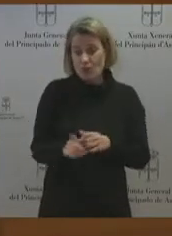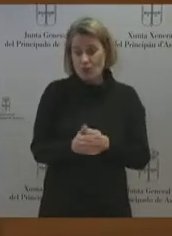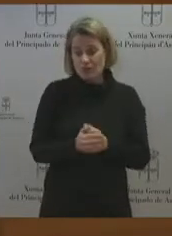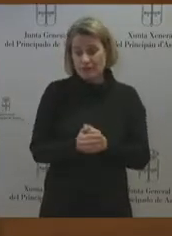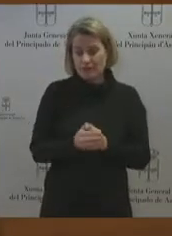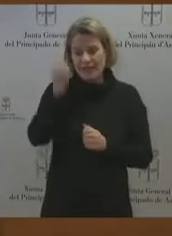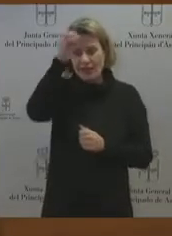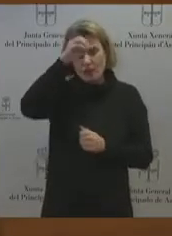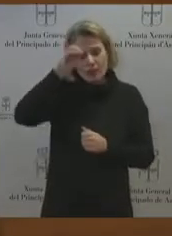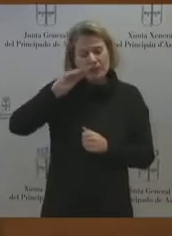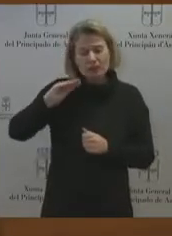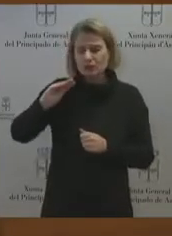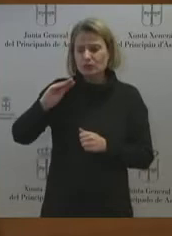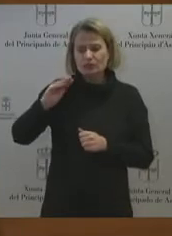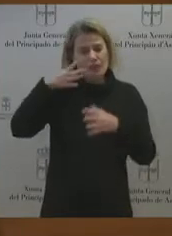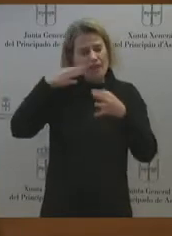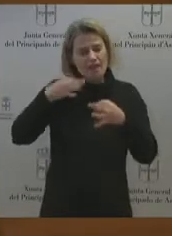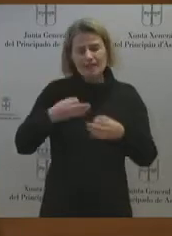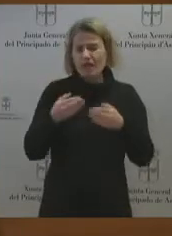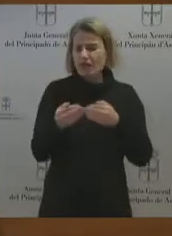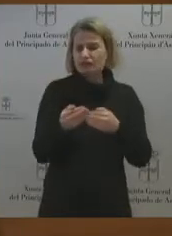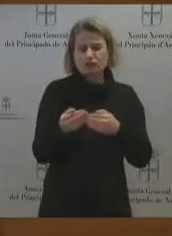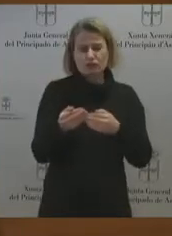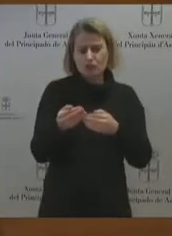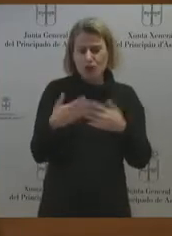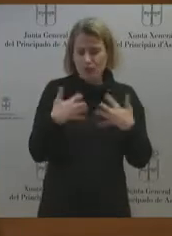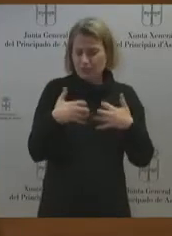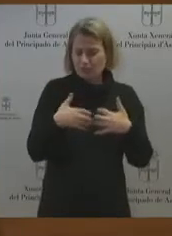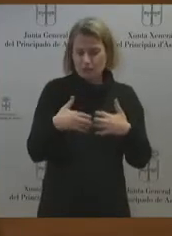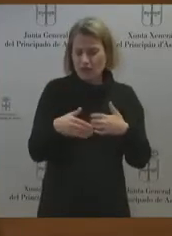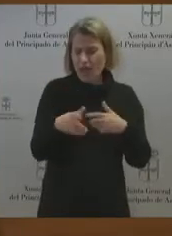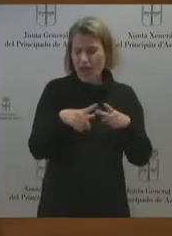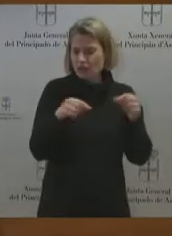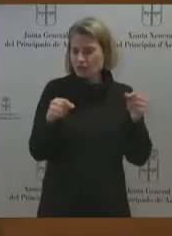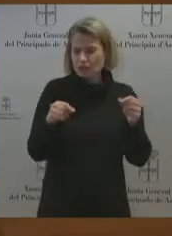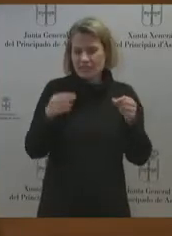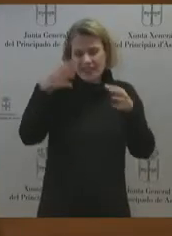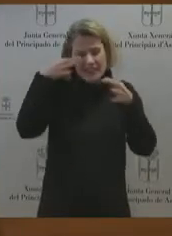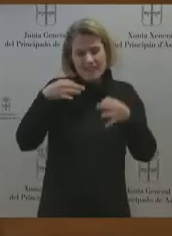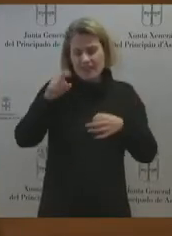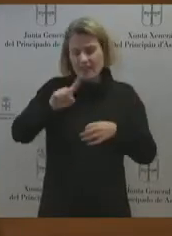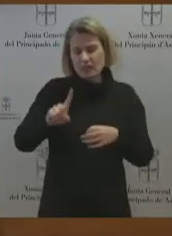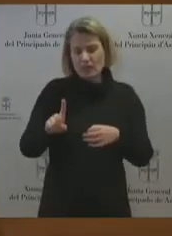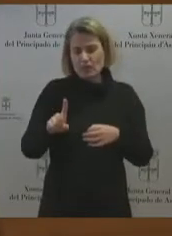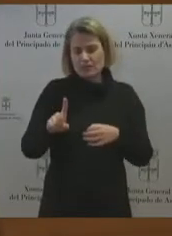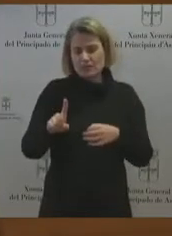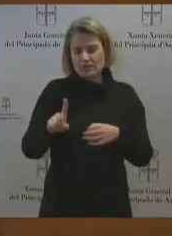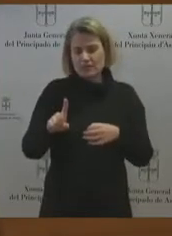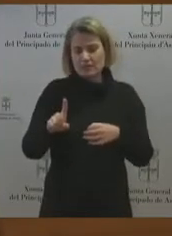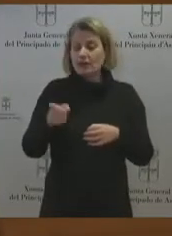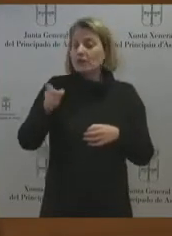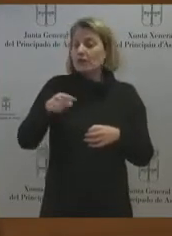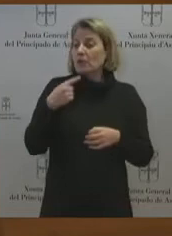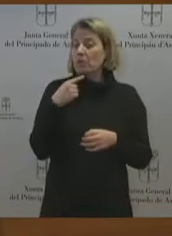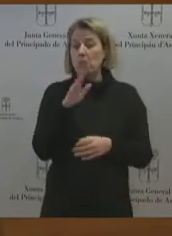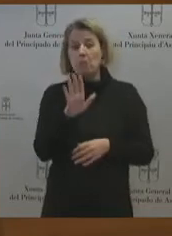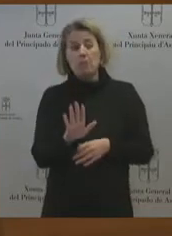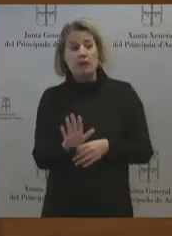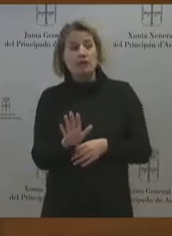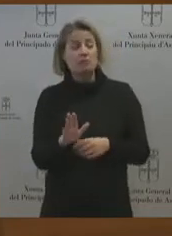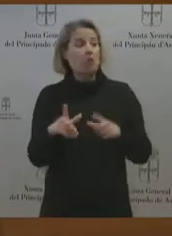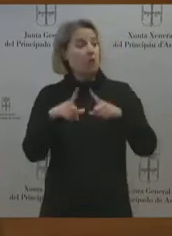sobre todo, sobre cómo va caminando. Y dio la impresión de que, como todo va tan bien, no pasa nada, que cierre Alu